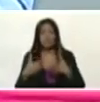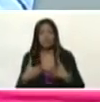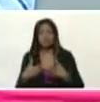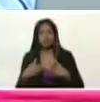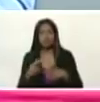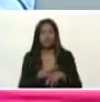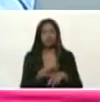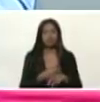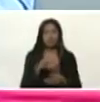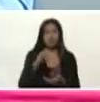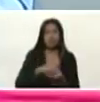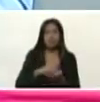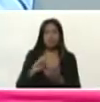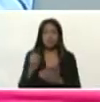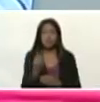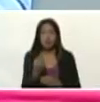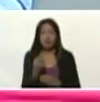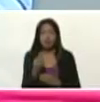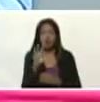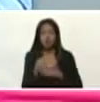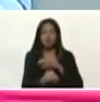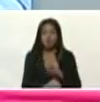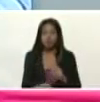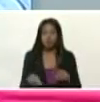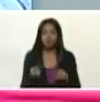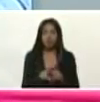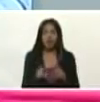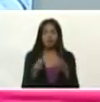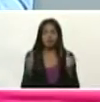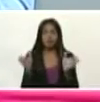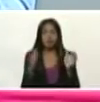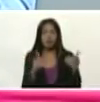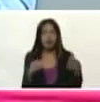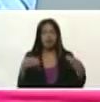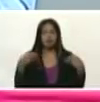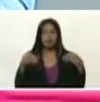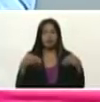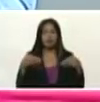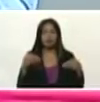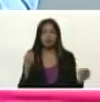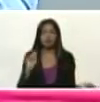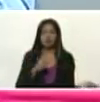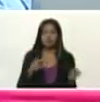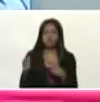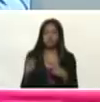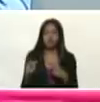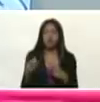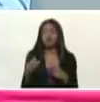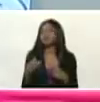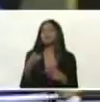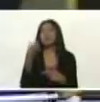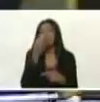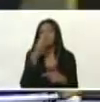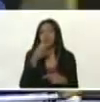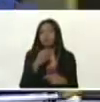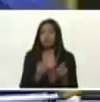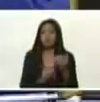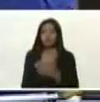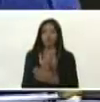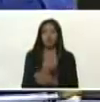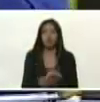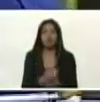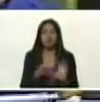gobernación de Miranda son uno de los principales compradores de las cajas de cartón para excelente. La exportación de frutas y de flores. Muy bien, eso se